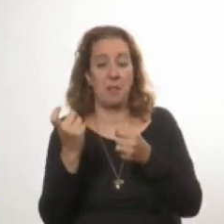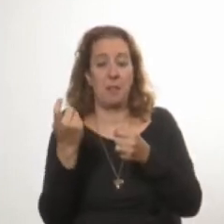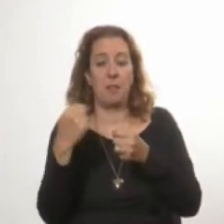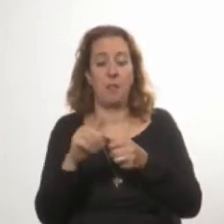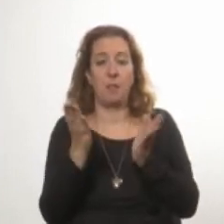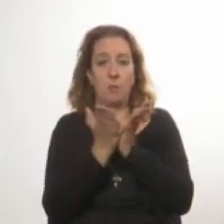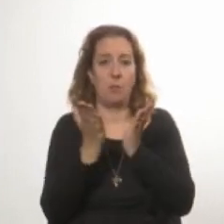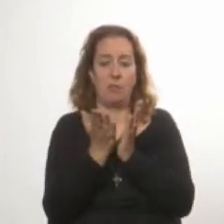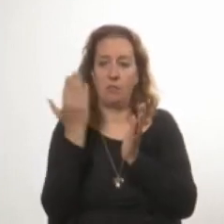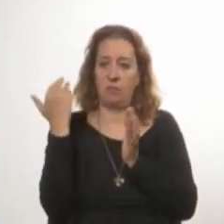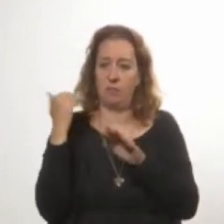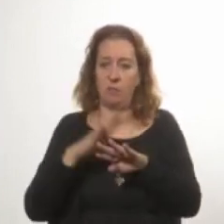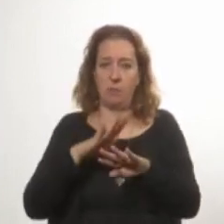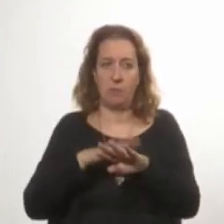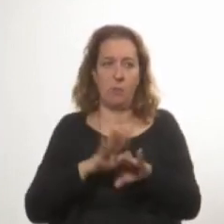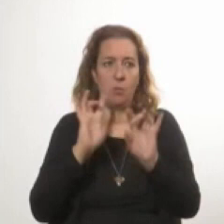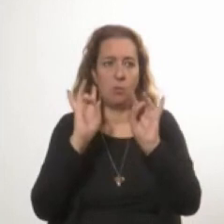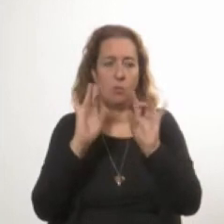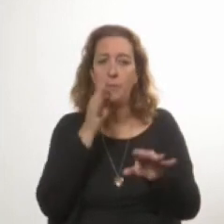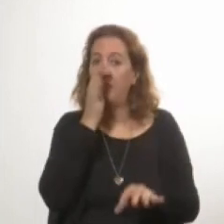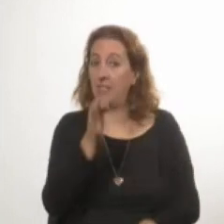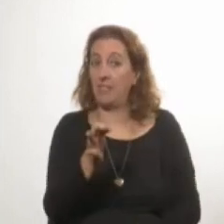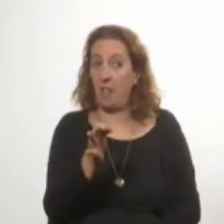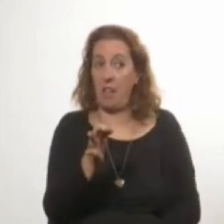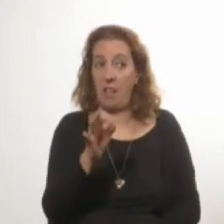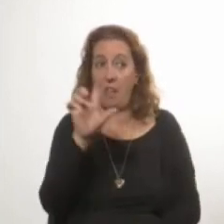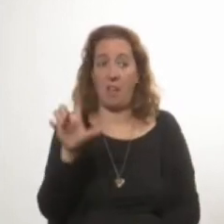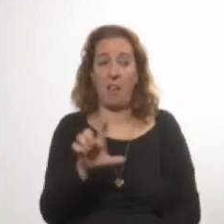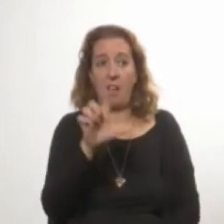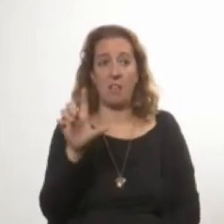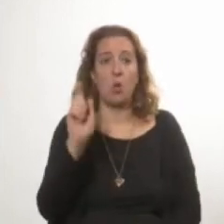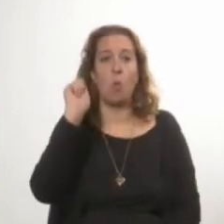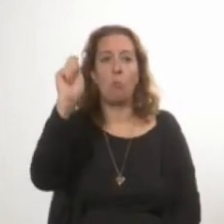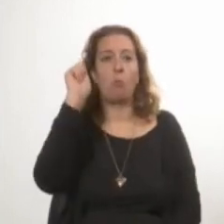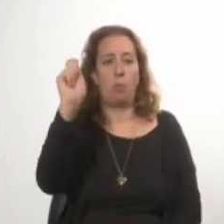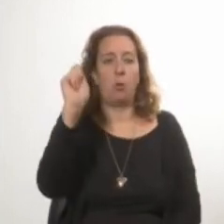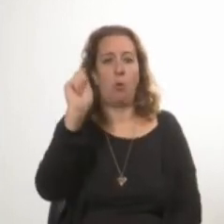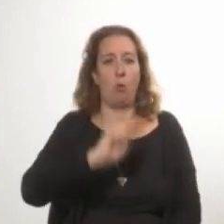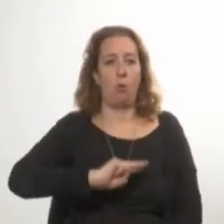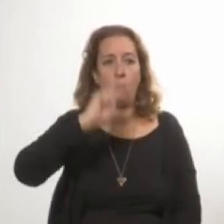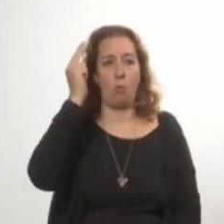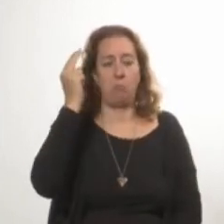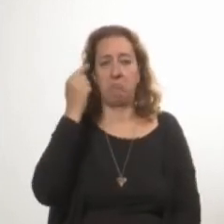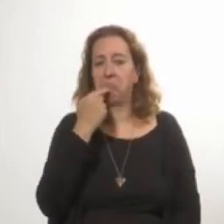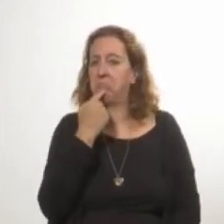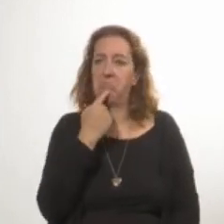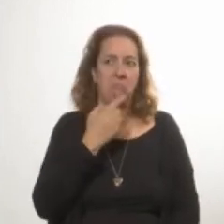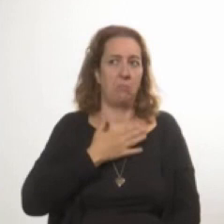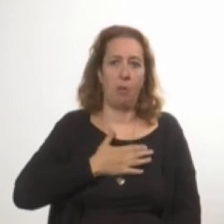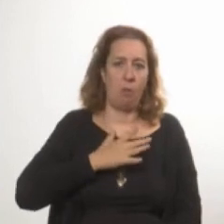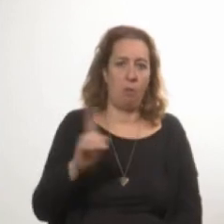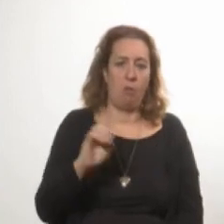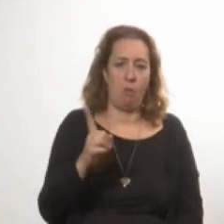aquel momento simplemente manifestaban en liceos públicos de nuestro país su discrepancia con